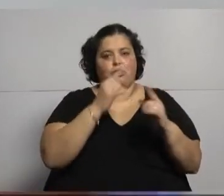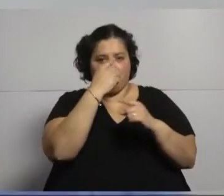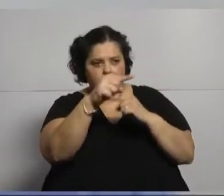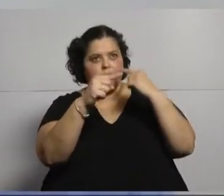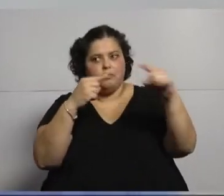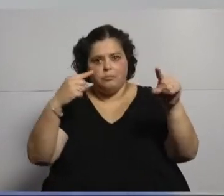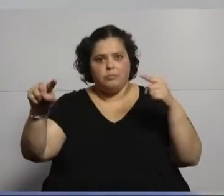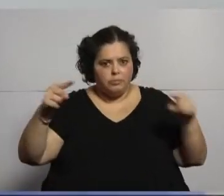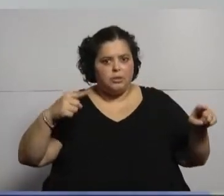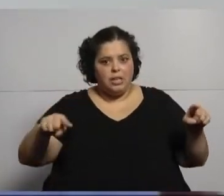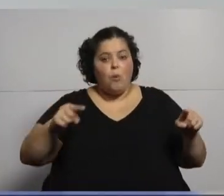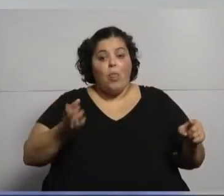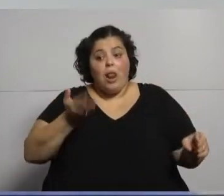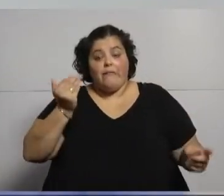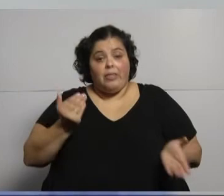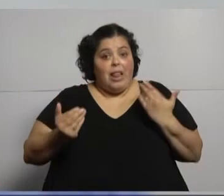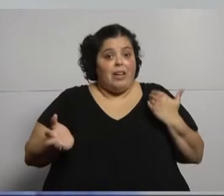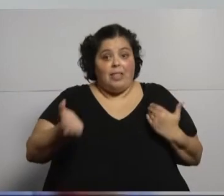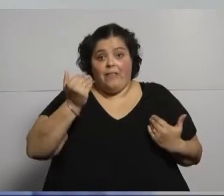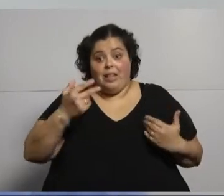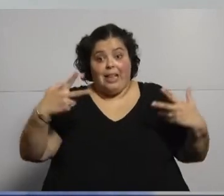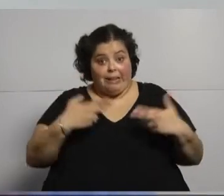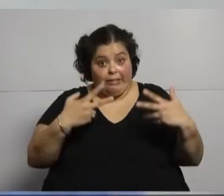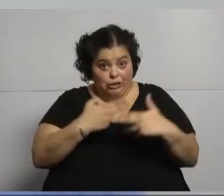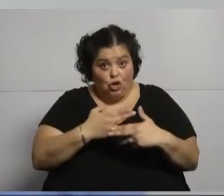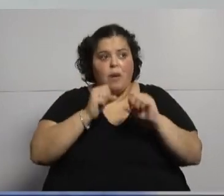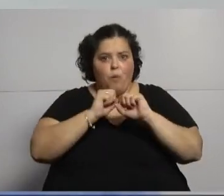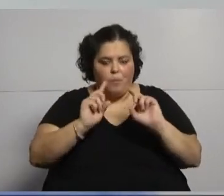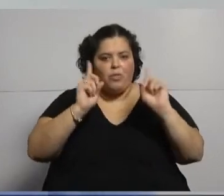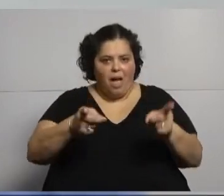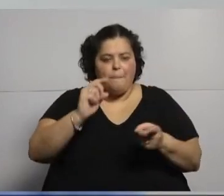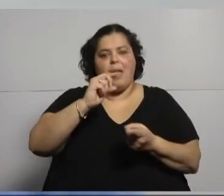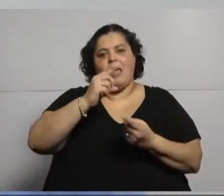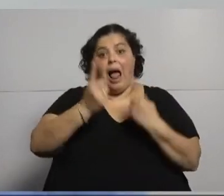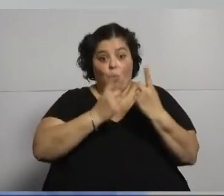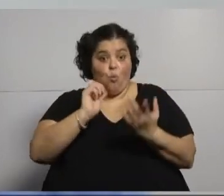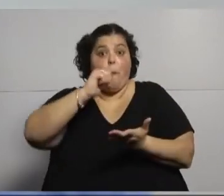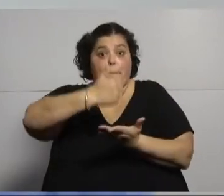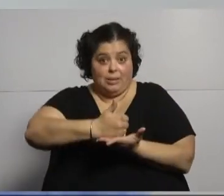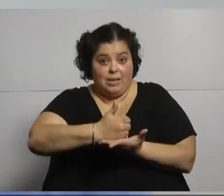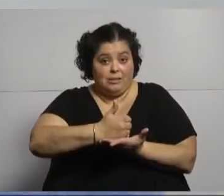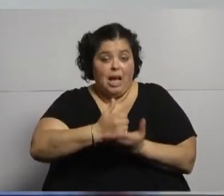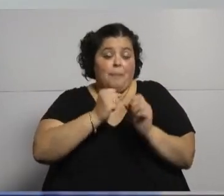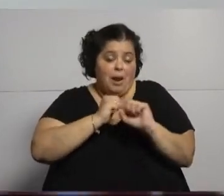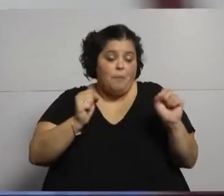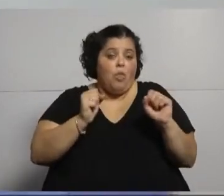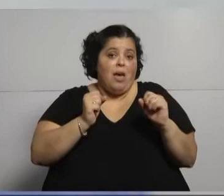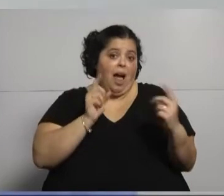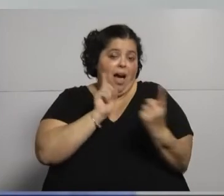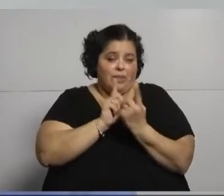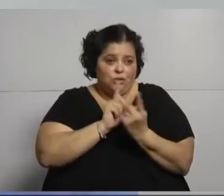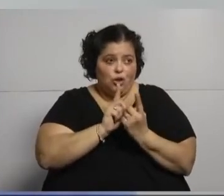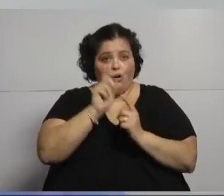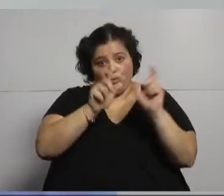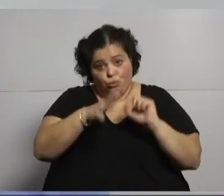empezaron a levantar restricciones, a través de canales presenciales que lograran cumplir con todas las medidas necesarias para atender a sus ciudadanos, que aún